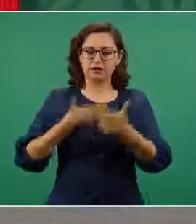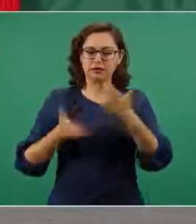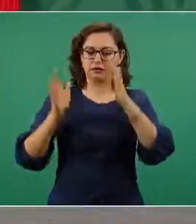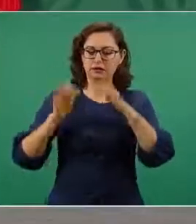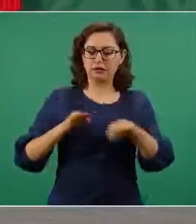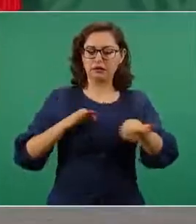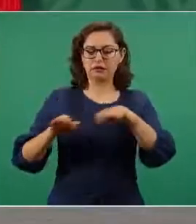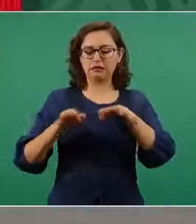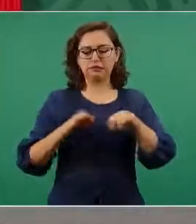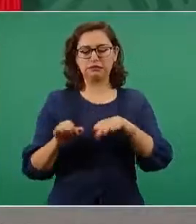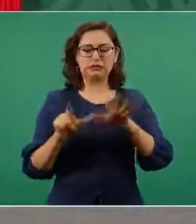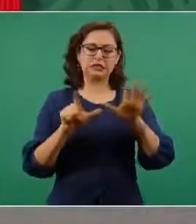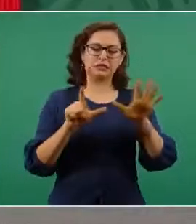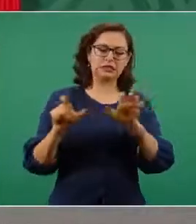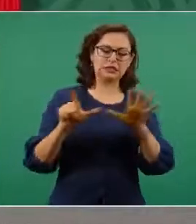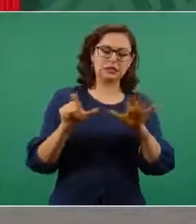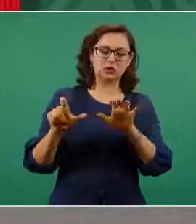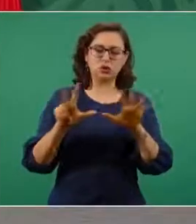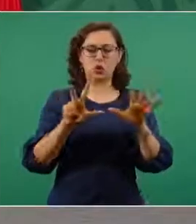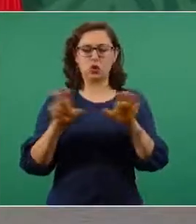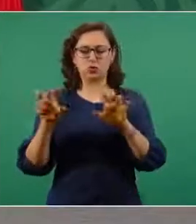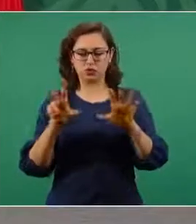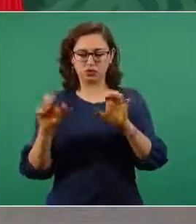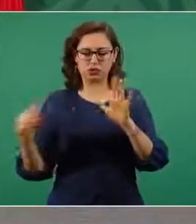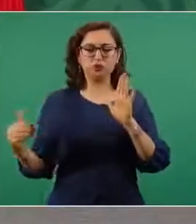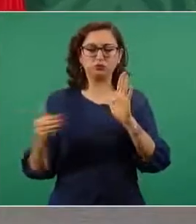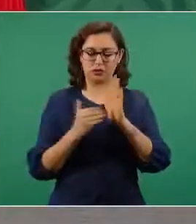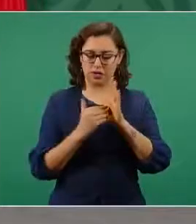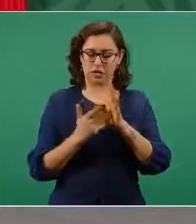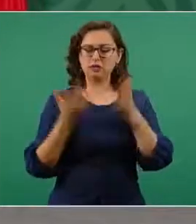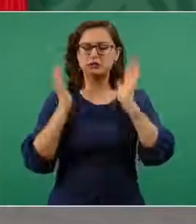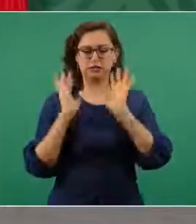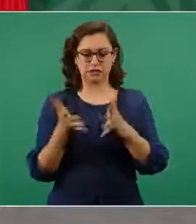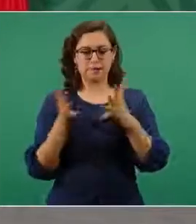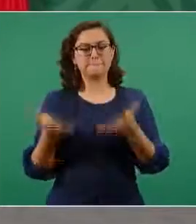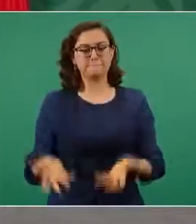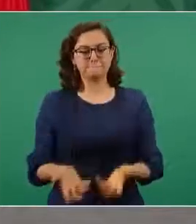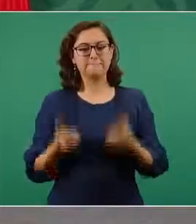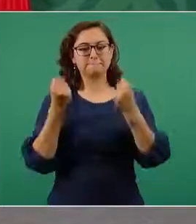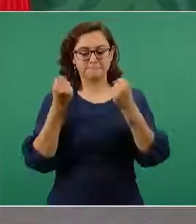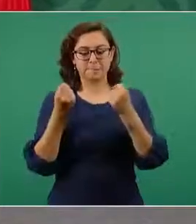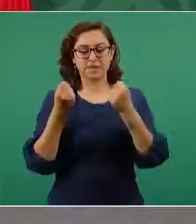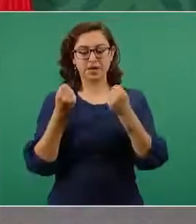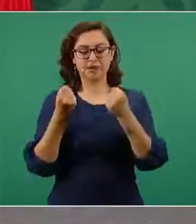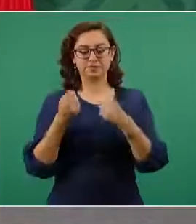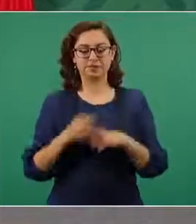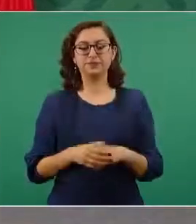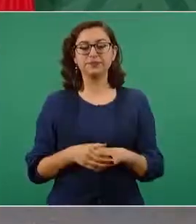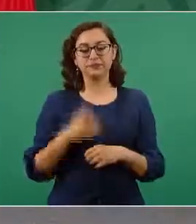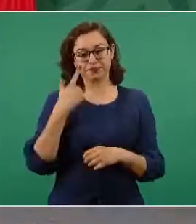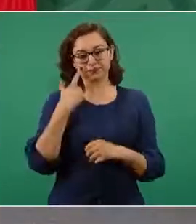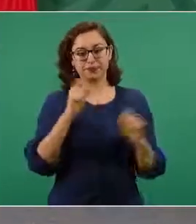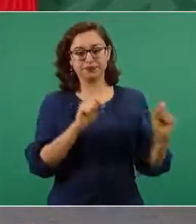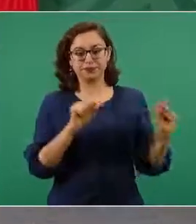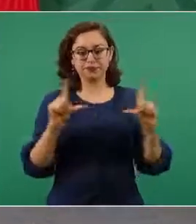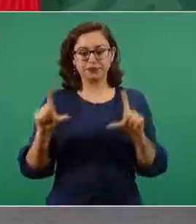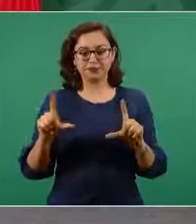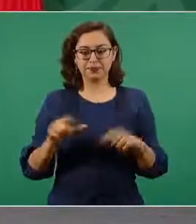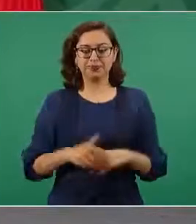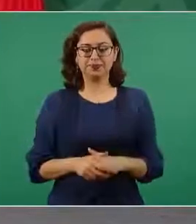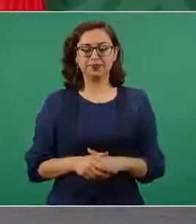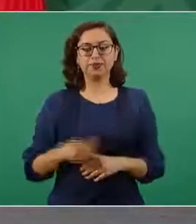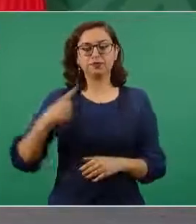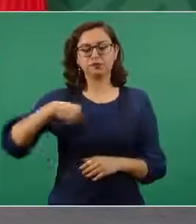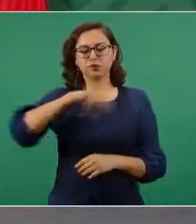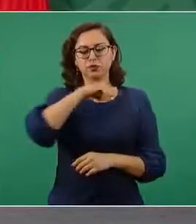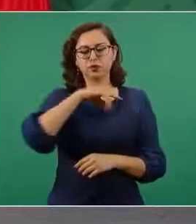700,000, 800,000. Ya vamos por 500,000 empleos, ahora lo vamos a ver. Pensamos